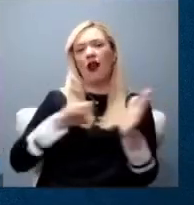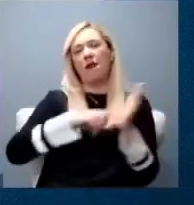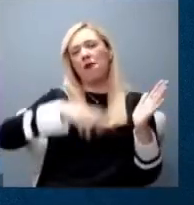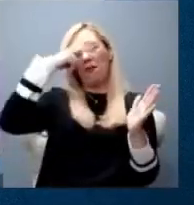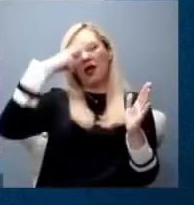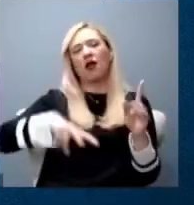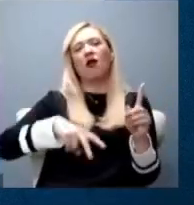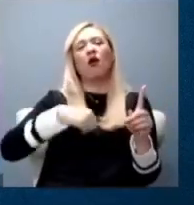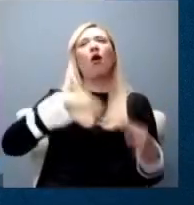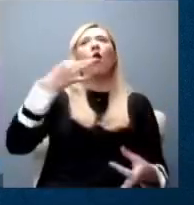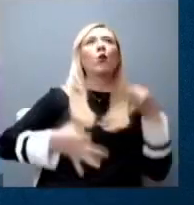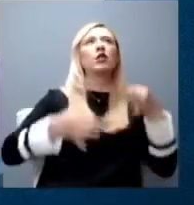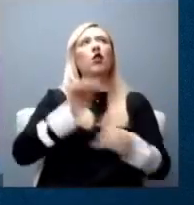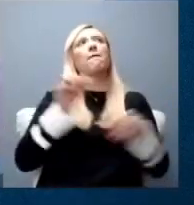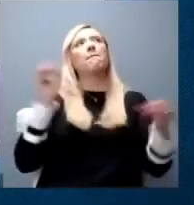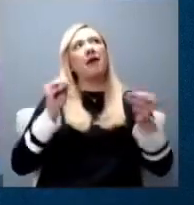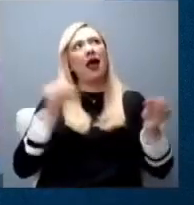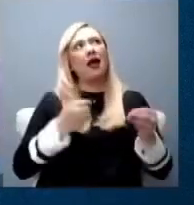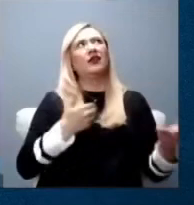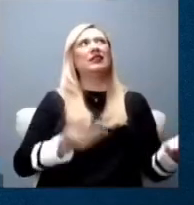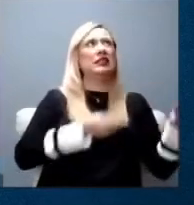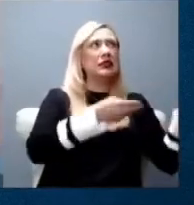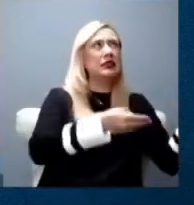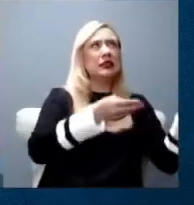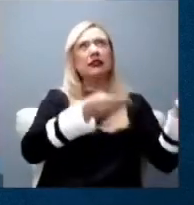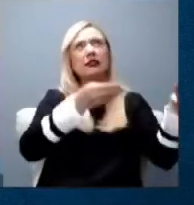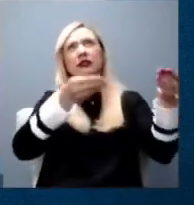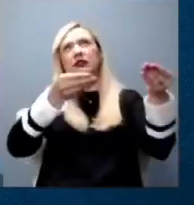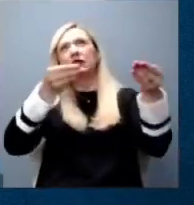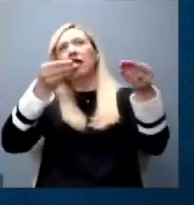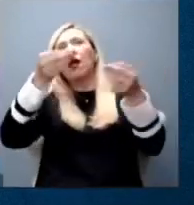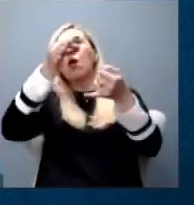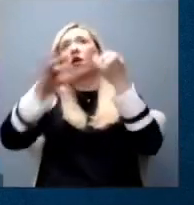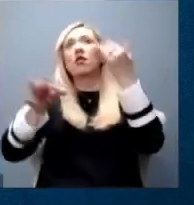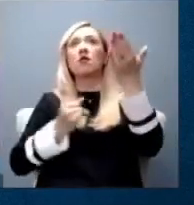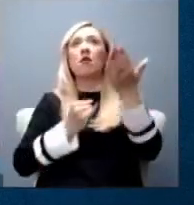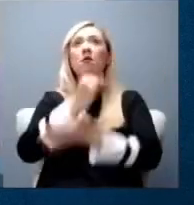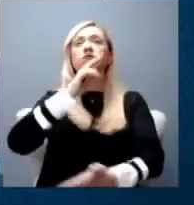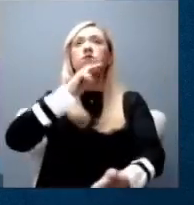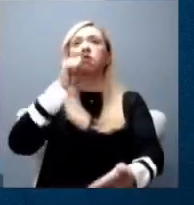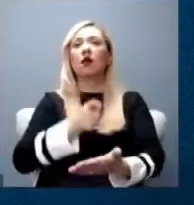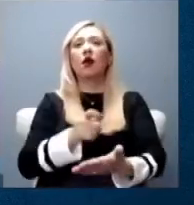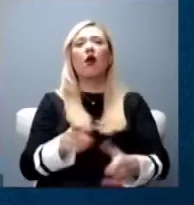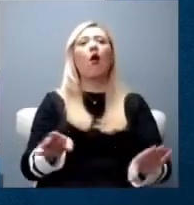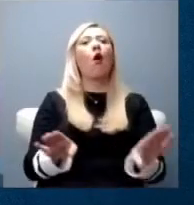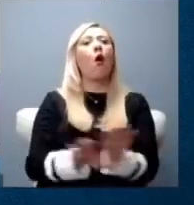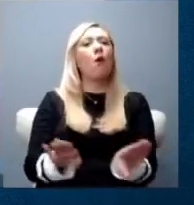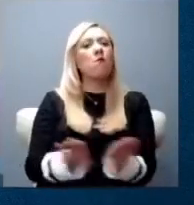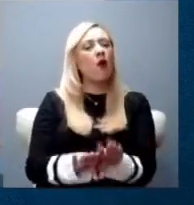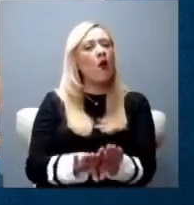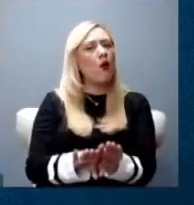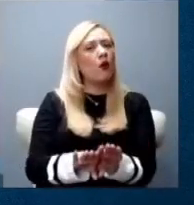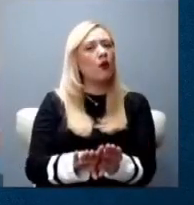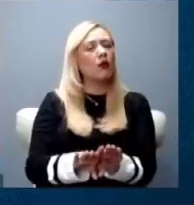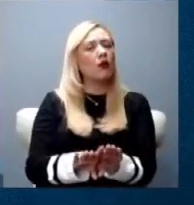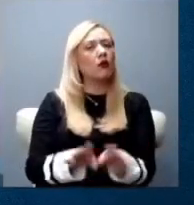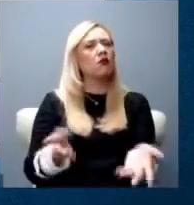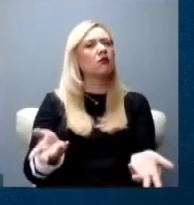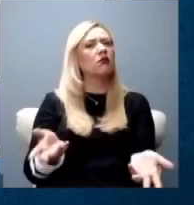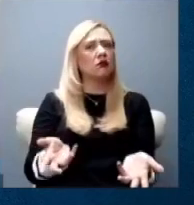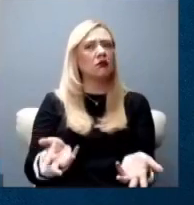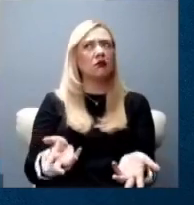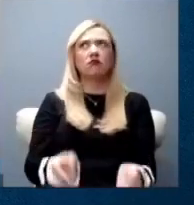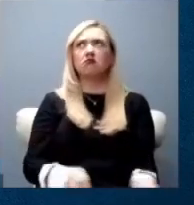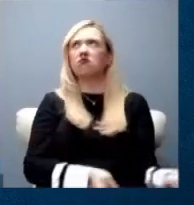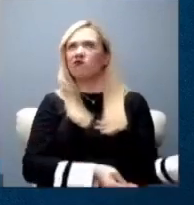un juicio de amparo, pues tendrá que agotar eso, llegar hasta la última instancia, que le dicten una sentencia. Pero una vez sucedido eso, ¿cómo se logra el acceso a